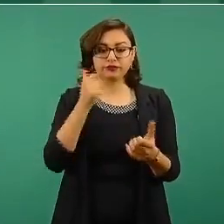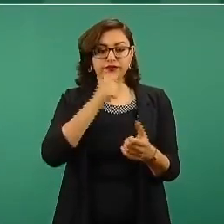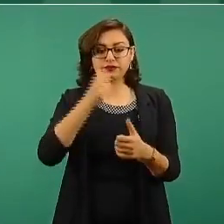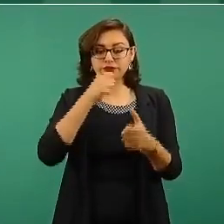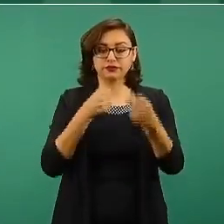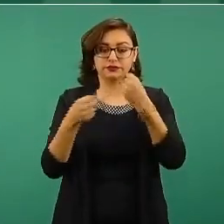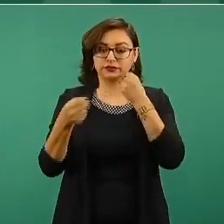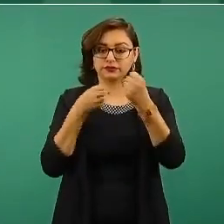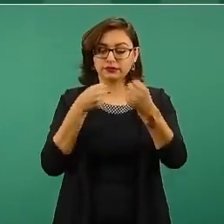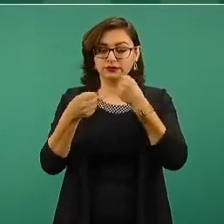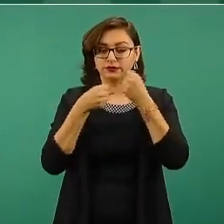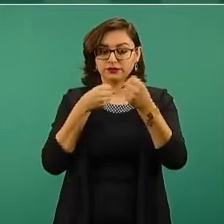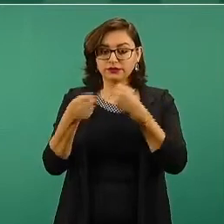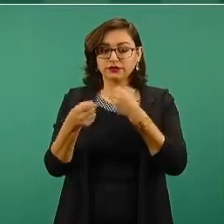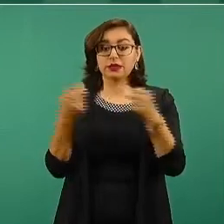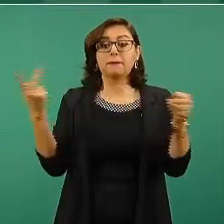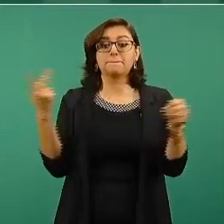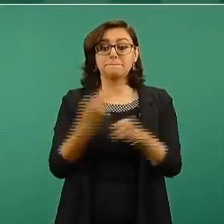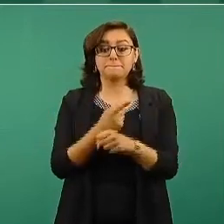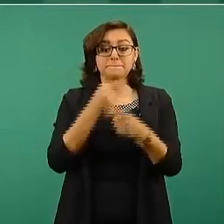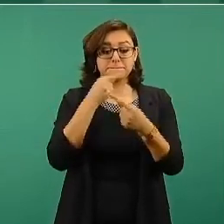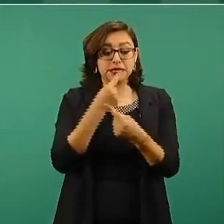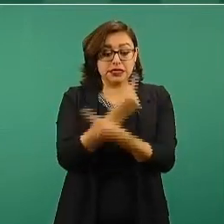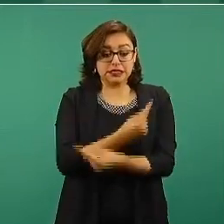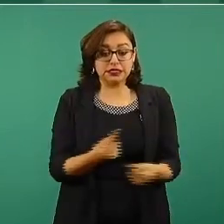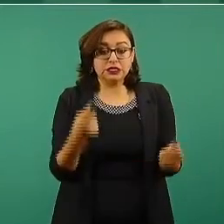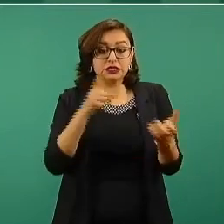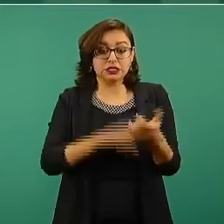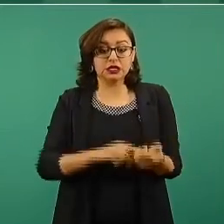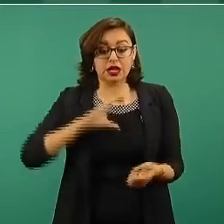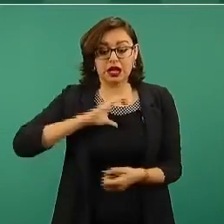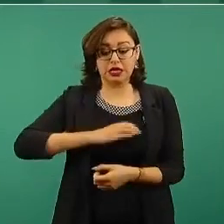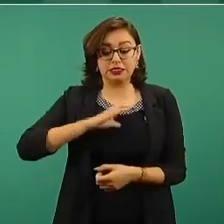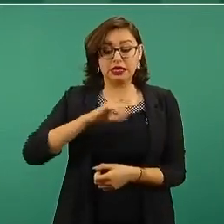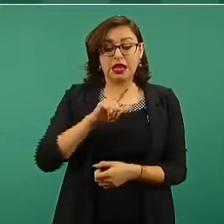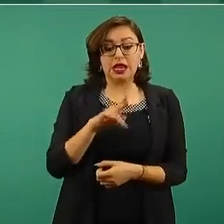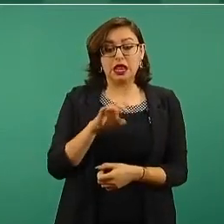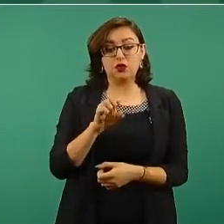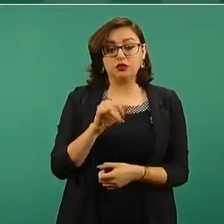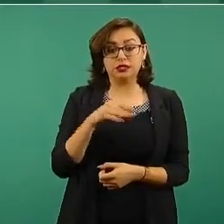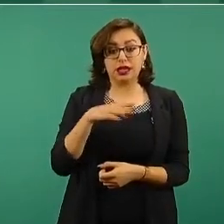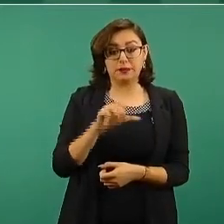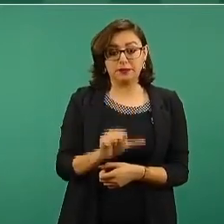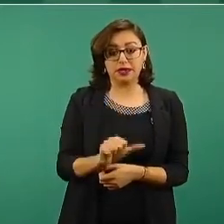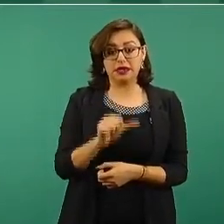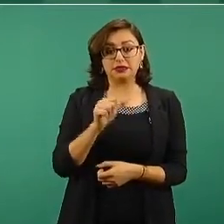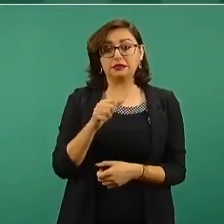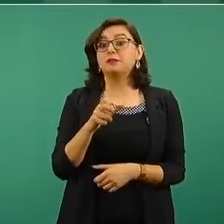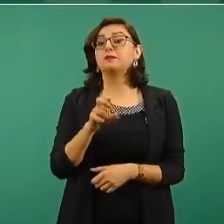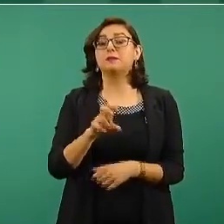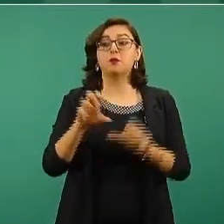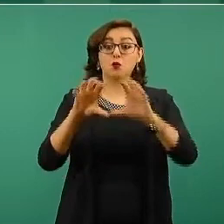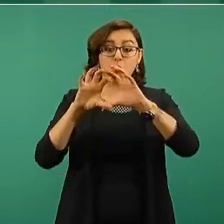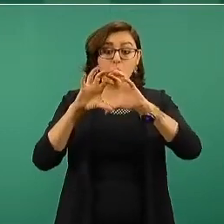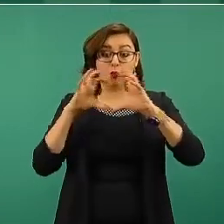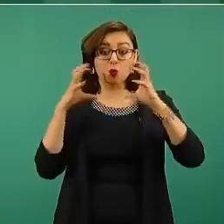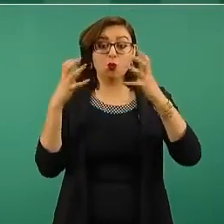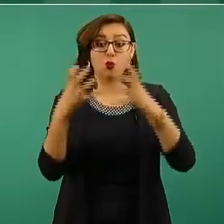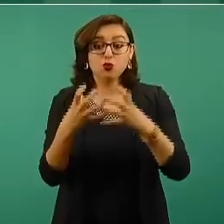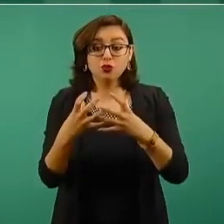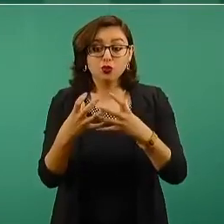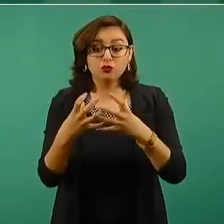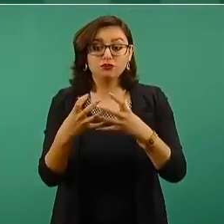reportajes. La leucemia infantil es una de las situaciones que es a nivel mundial una de